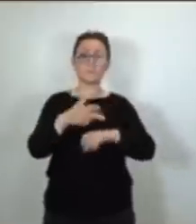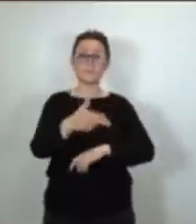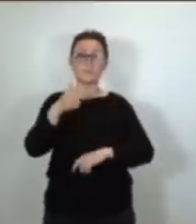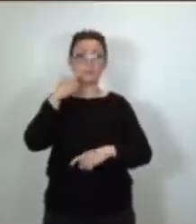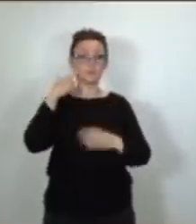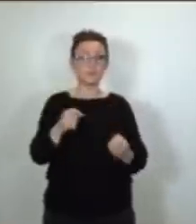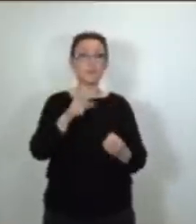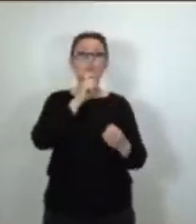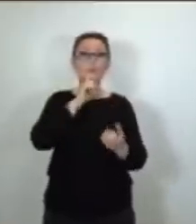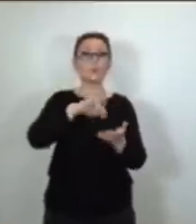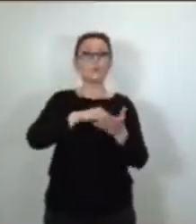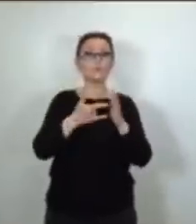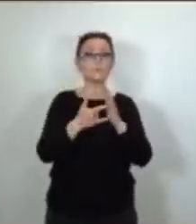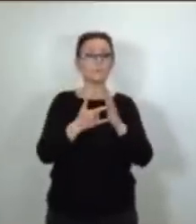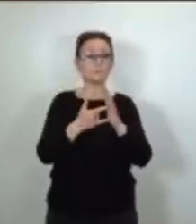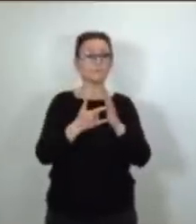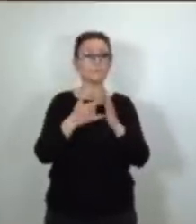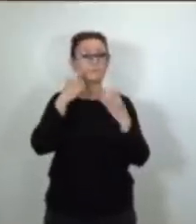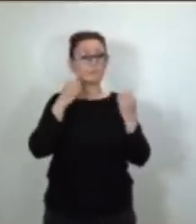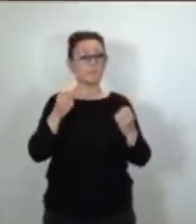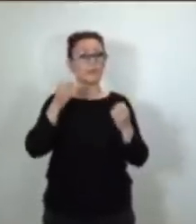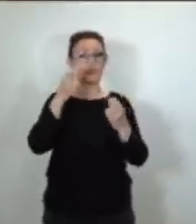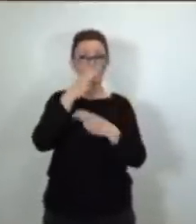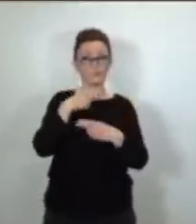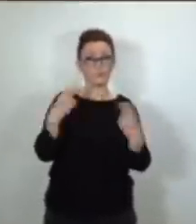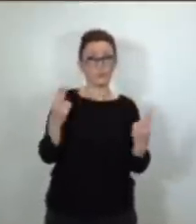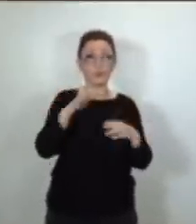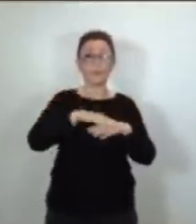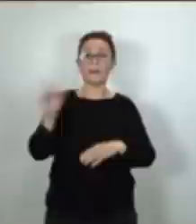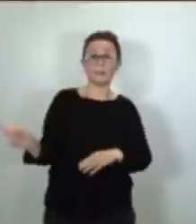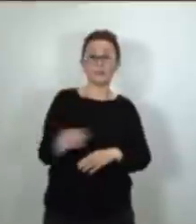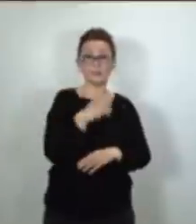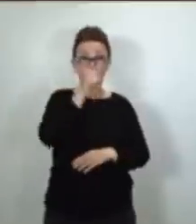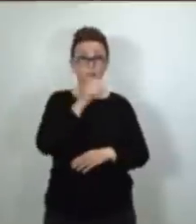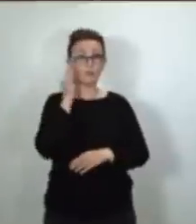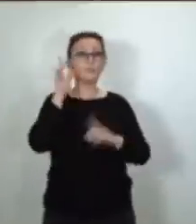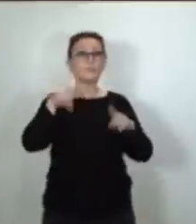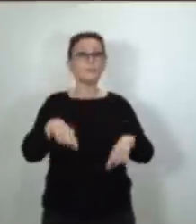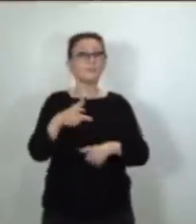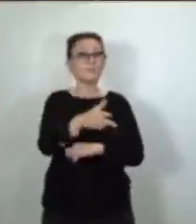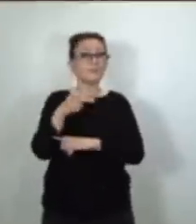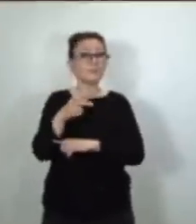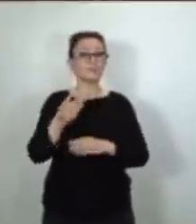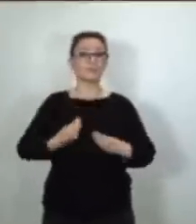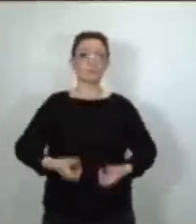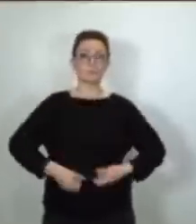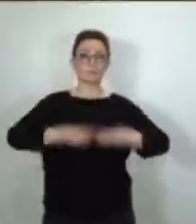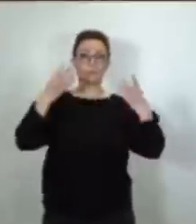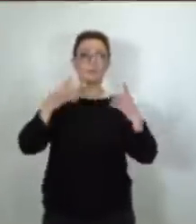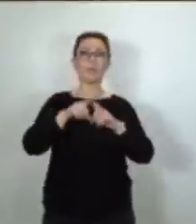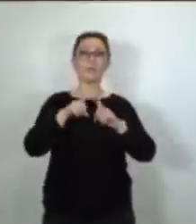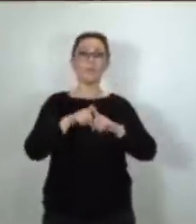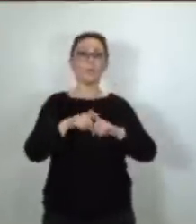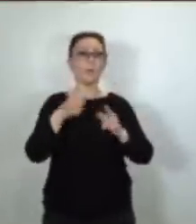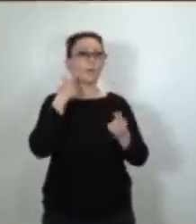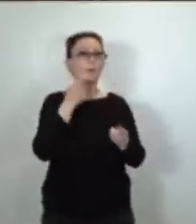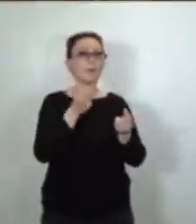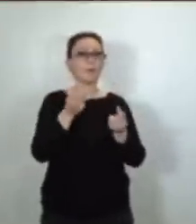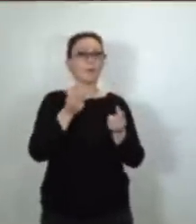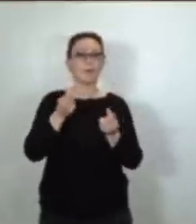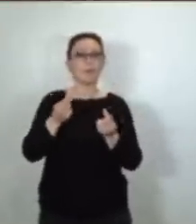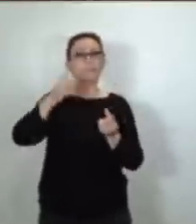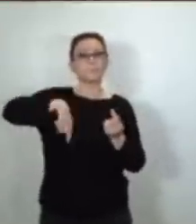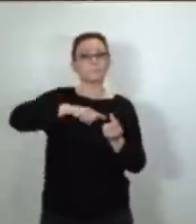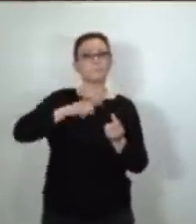sistema sanitario público de excelencia para todos y todas, el derecho a la vivienda pinchando de una vez por todas la burbuja y regulando los alquileres tal y